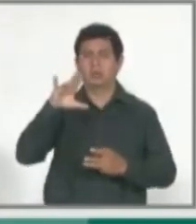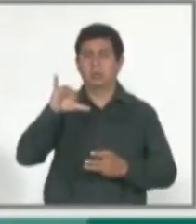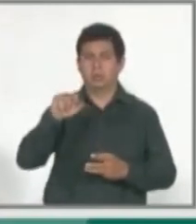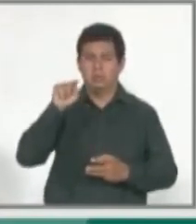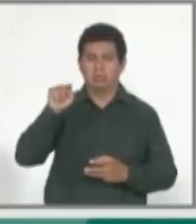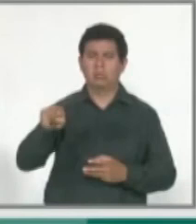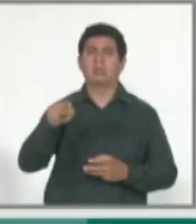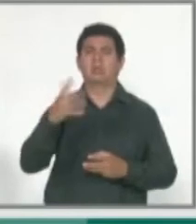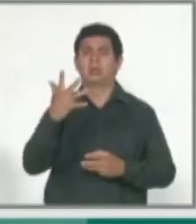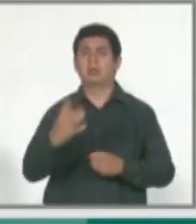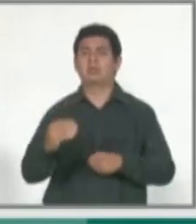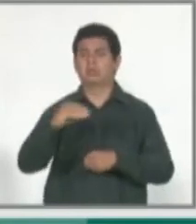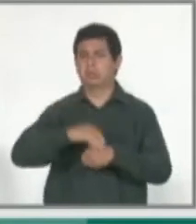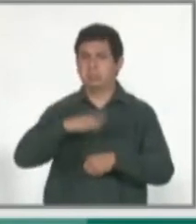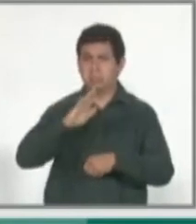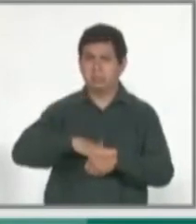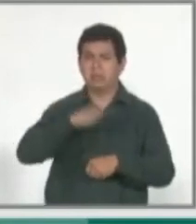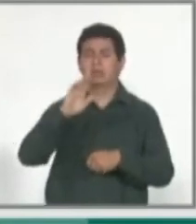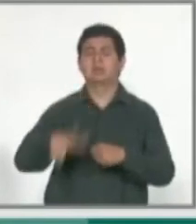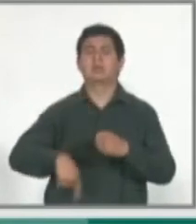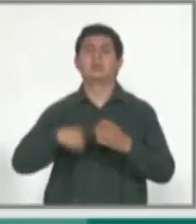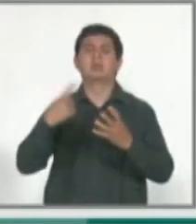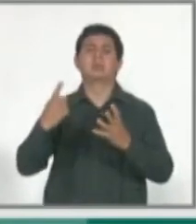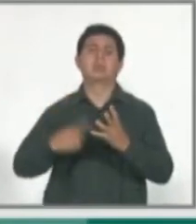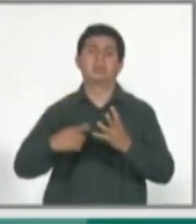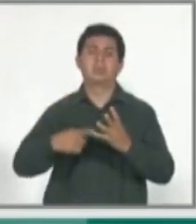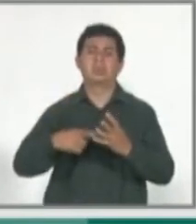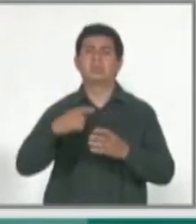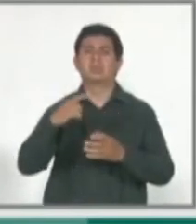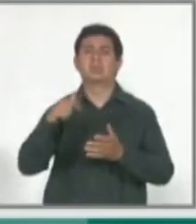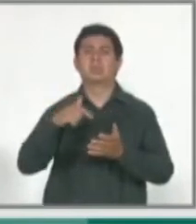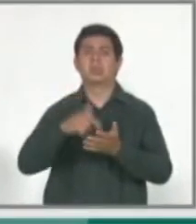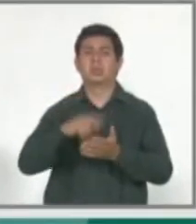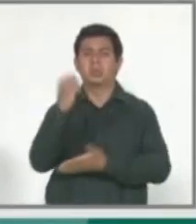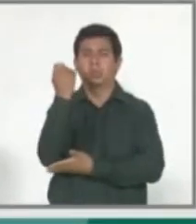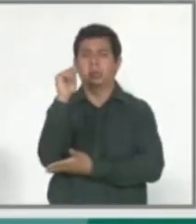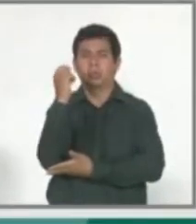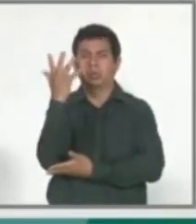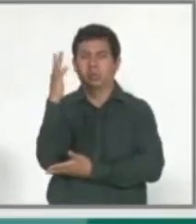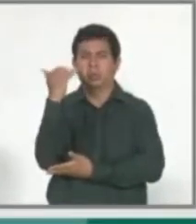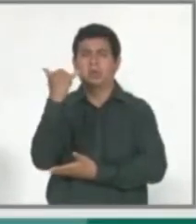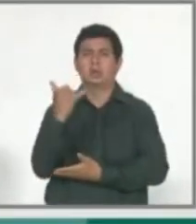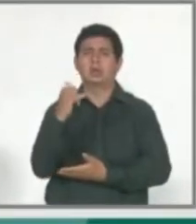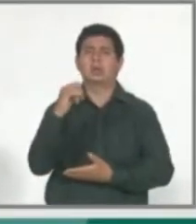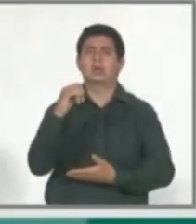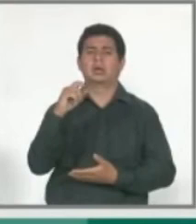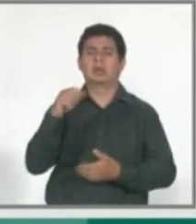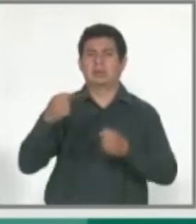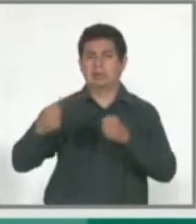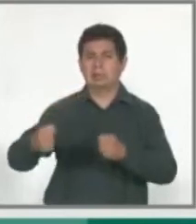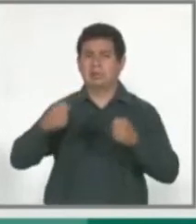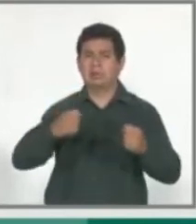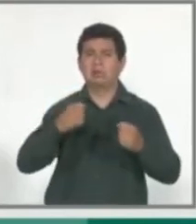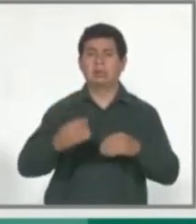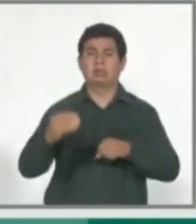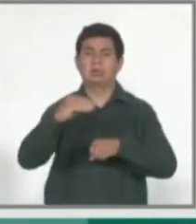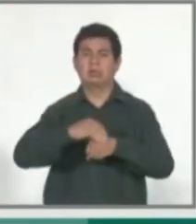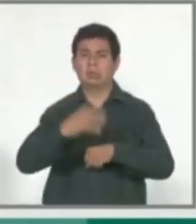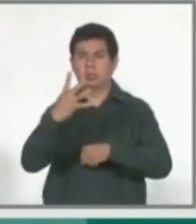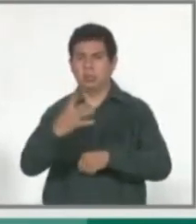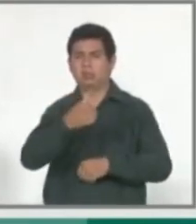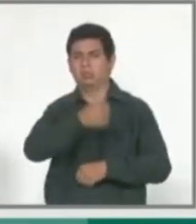camino cinco casos nuevos santa maría del tule y santa y villa de zaachila con cuatro